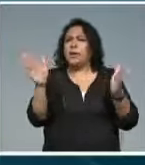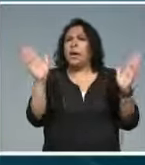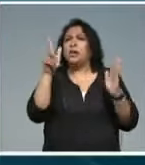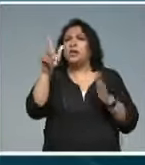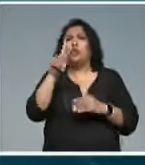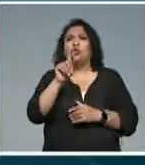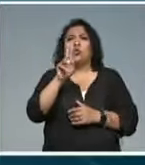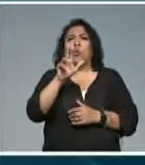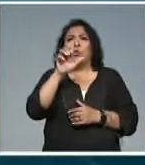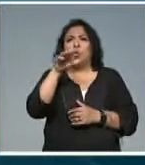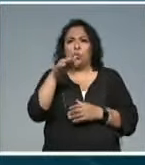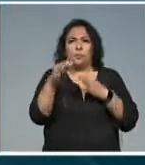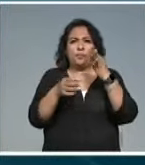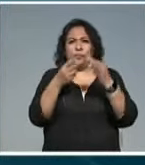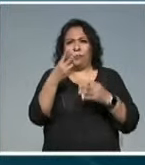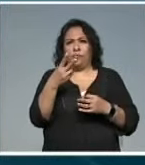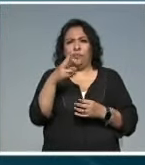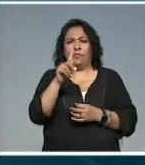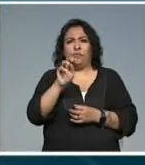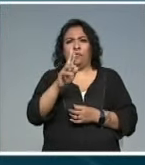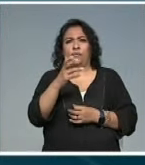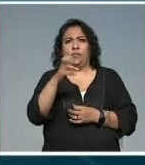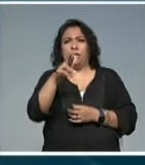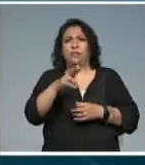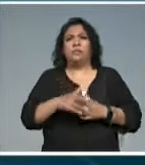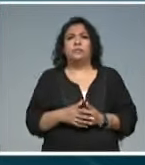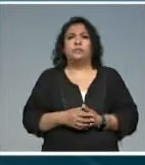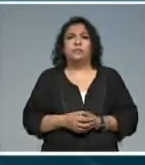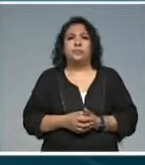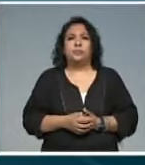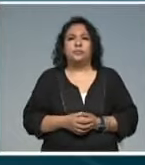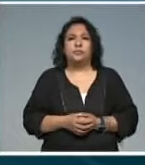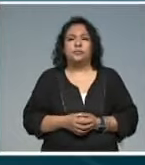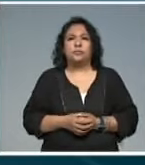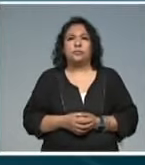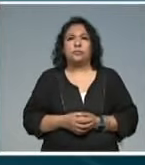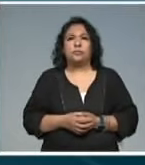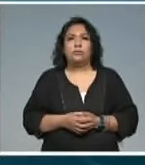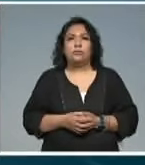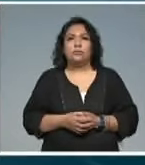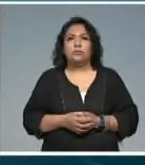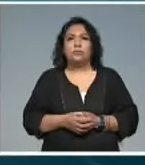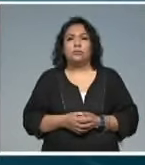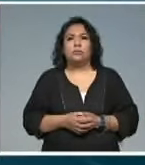abiertas en Tulum. Noticias 22, Víctor Gaspar.